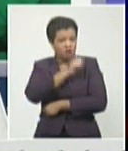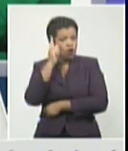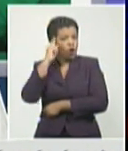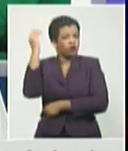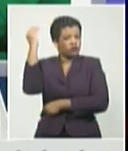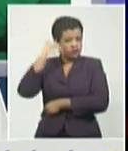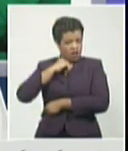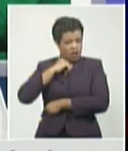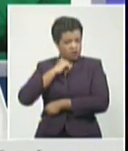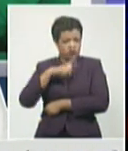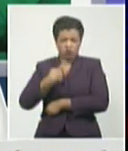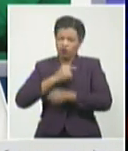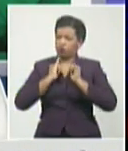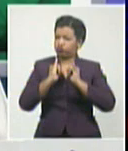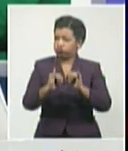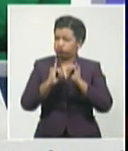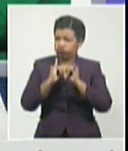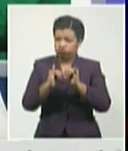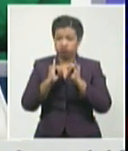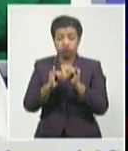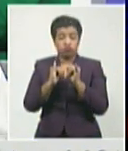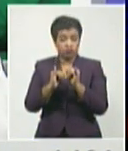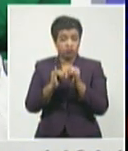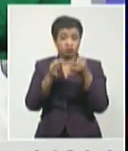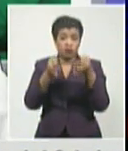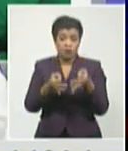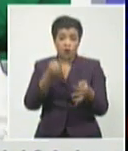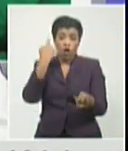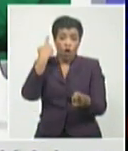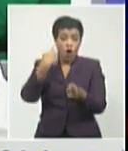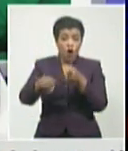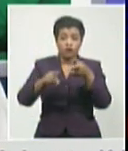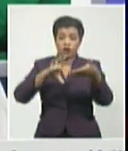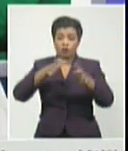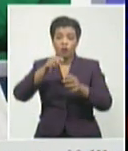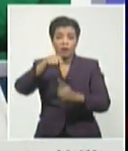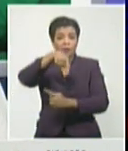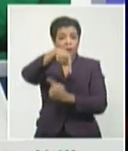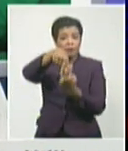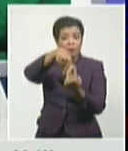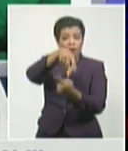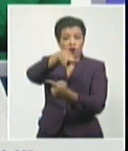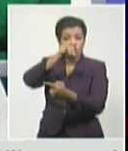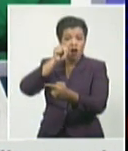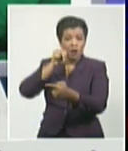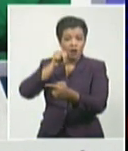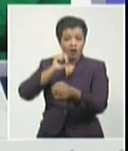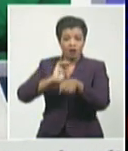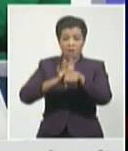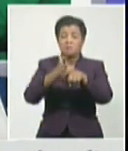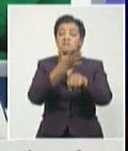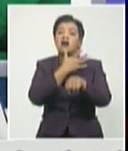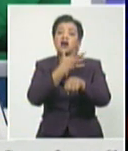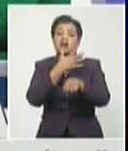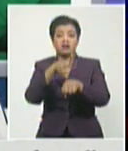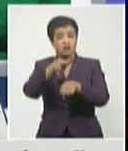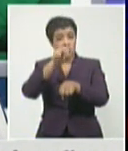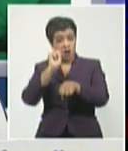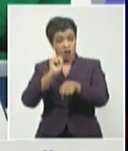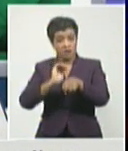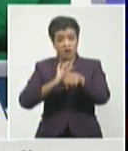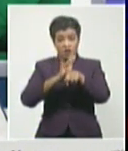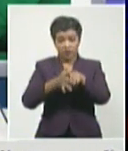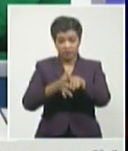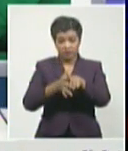mucha información de la otra cepa se para aparentemente nueva que se identificó en gran